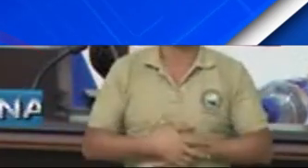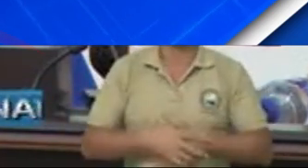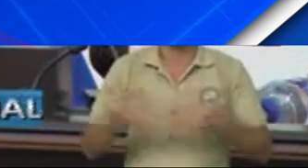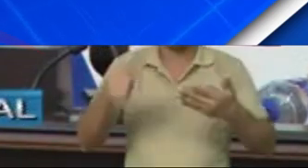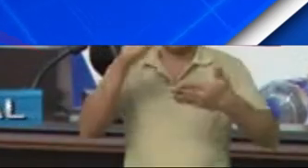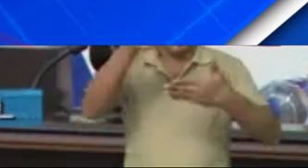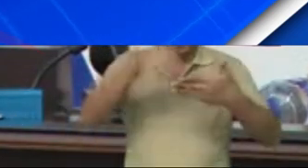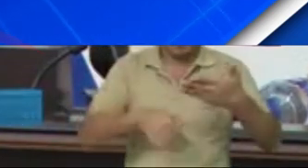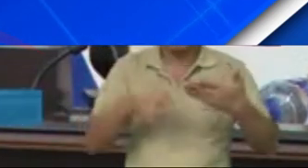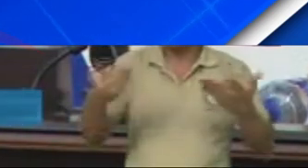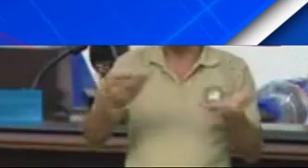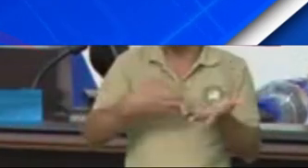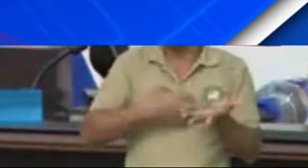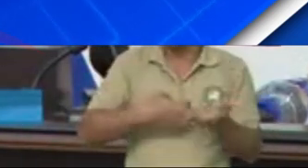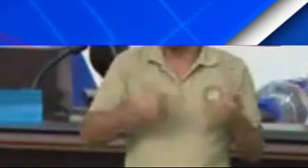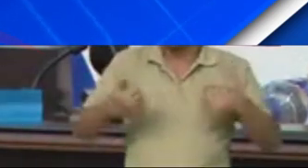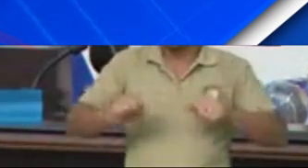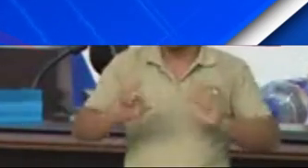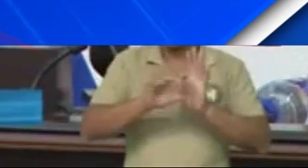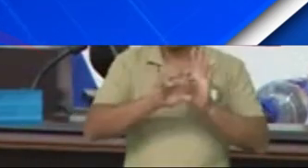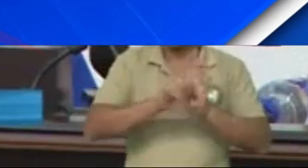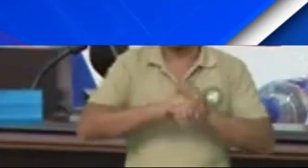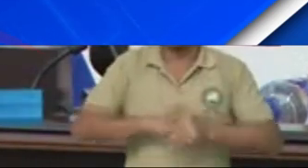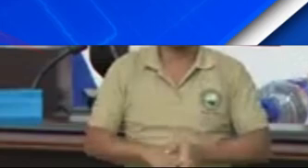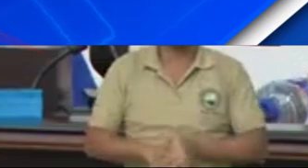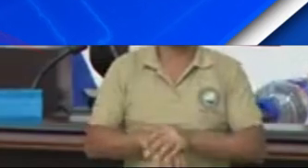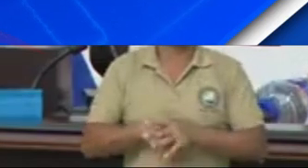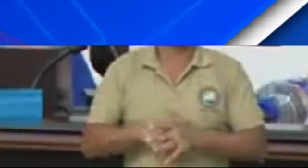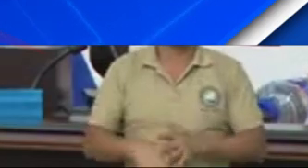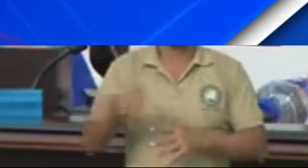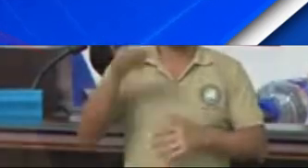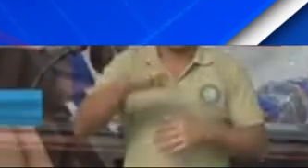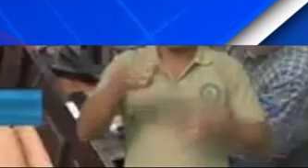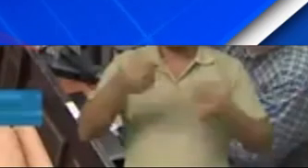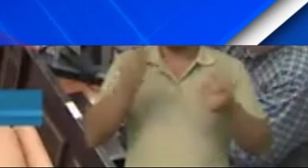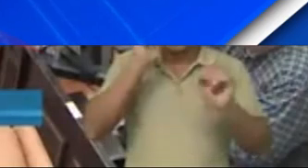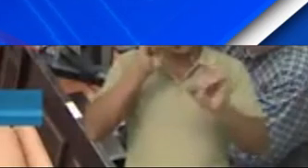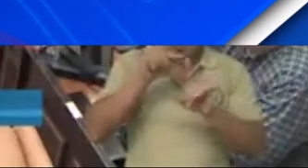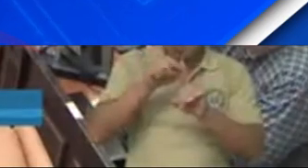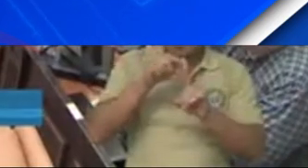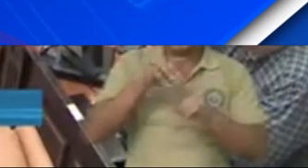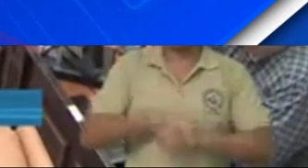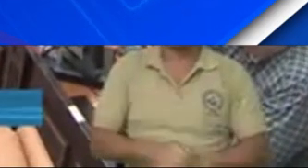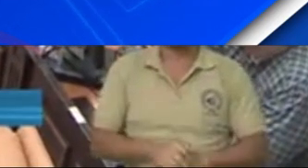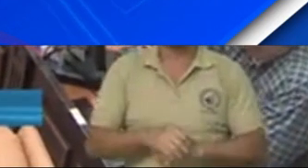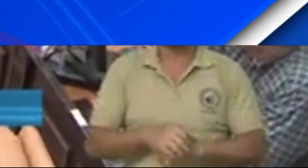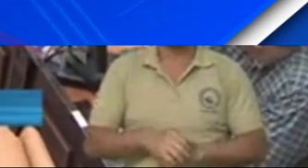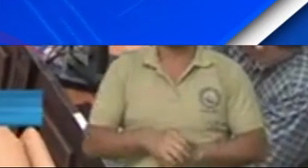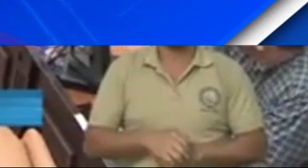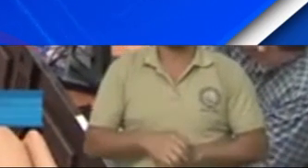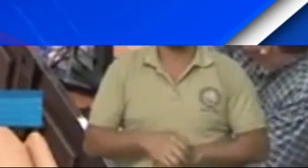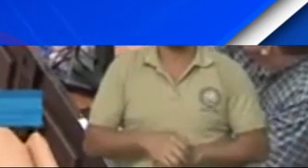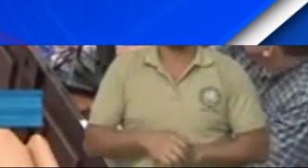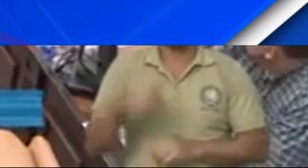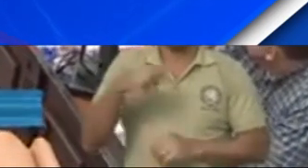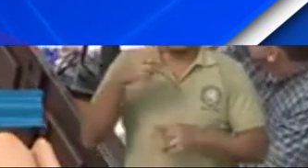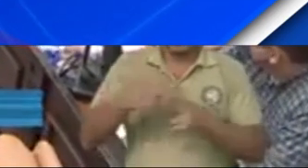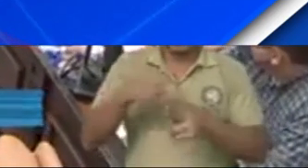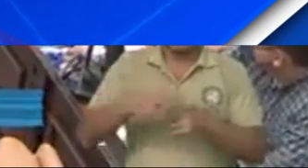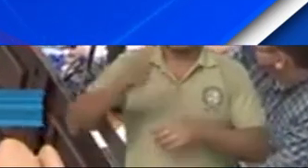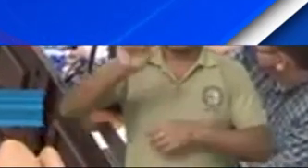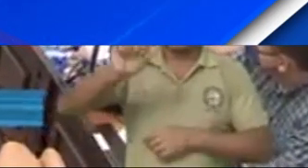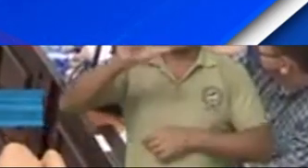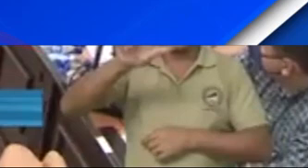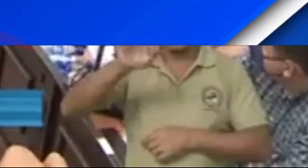convenio constitutivo del ALCE. 1. Objeto, naturaleza y sede. Se establece la ALCE como una